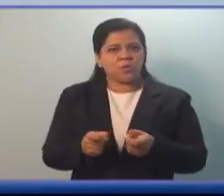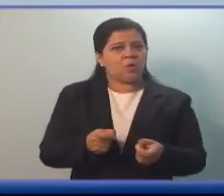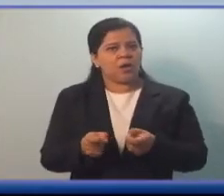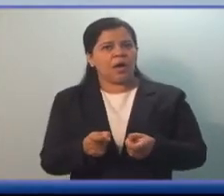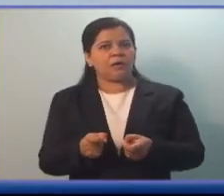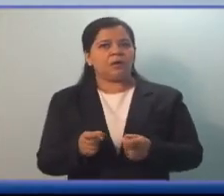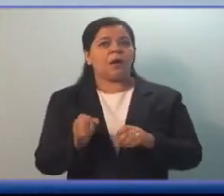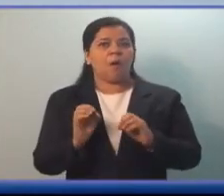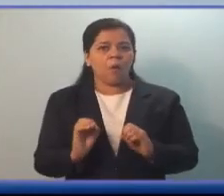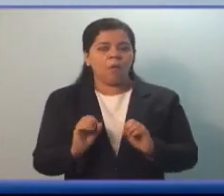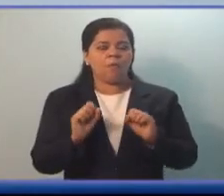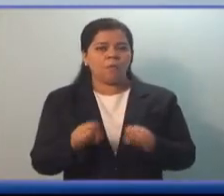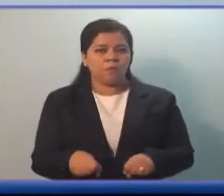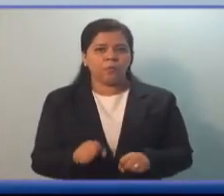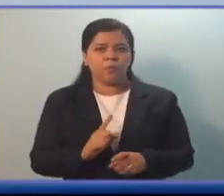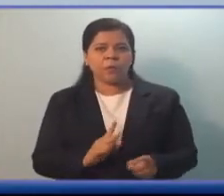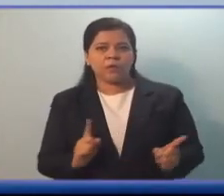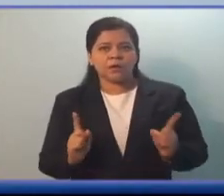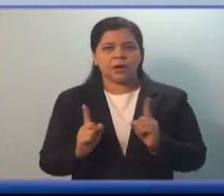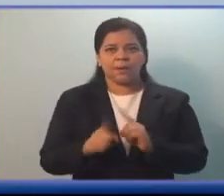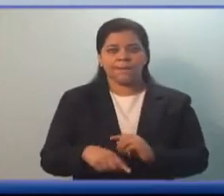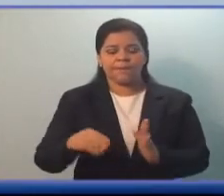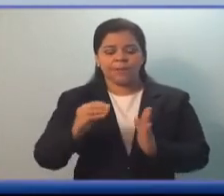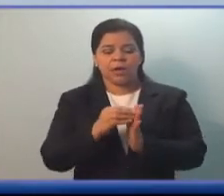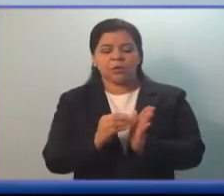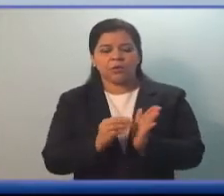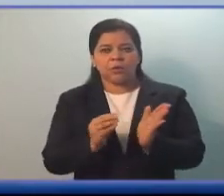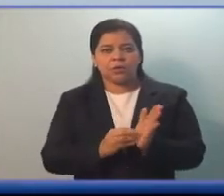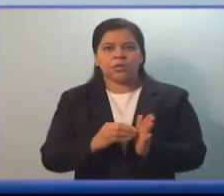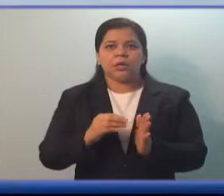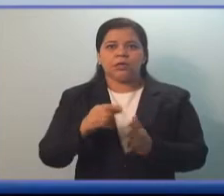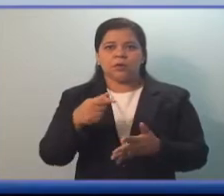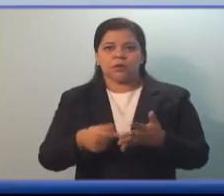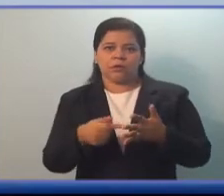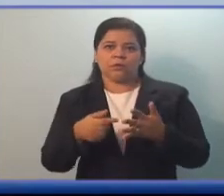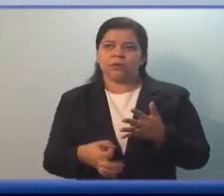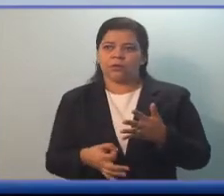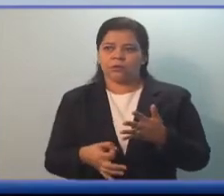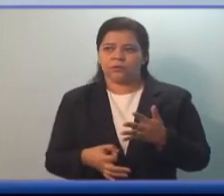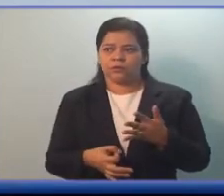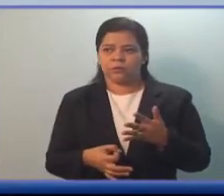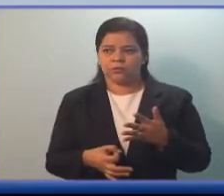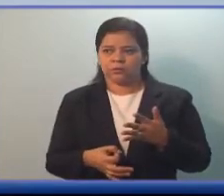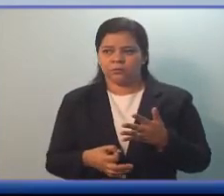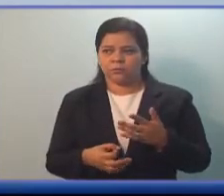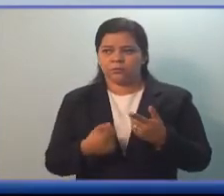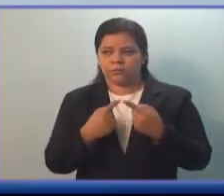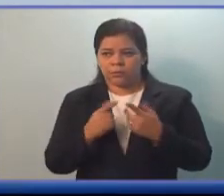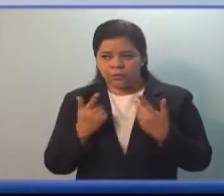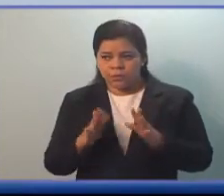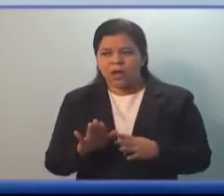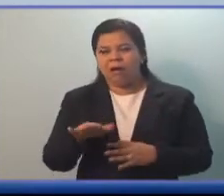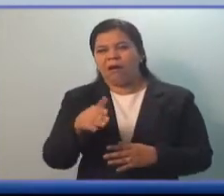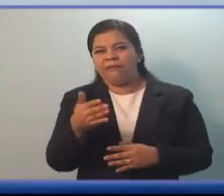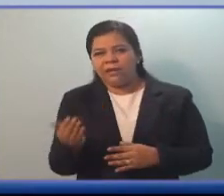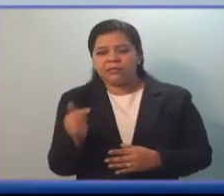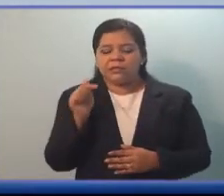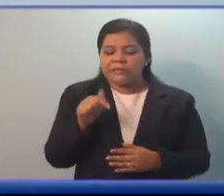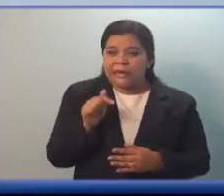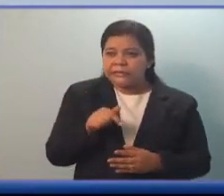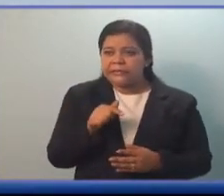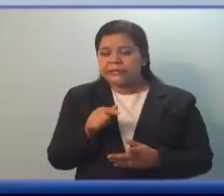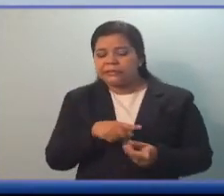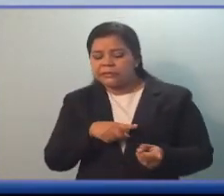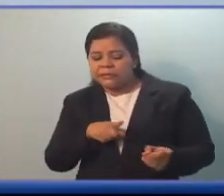dice, el contenido o el texto de una ley. Y muchas veces esa alteración,